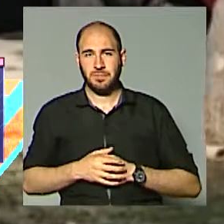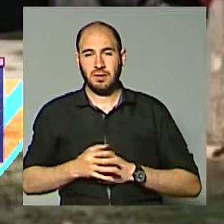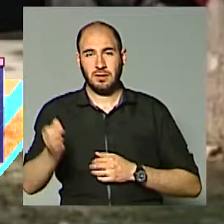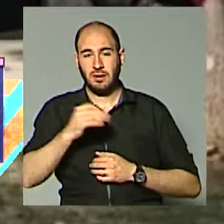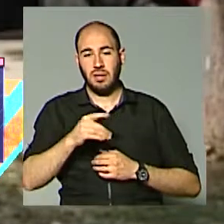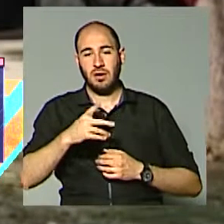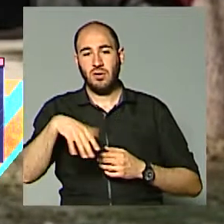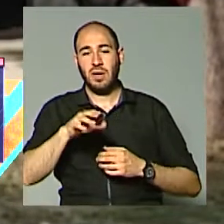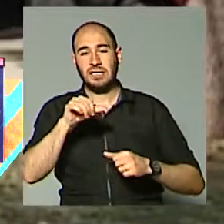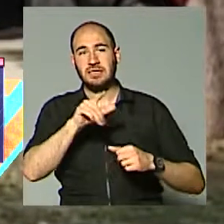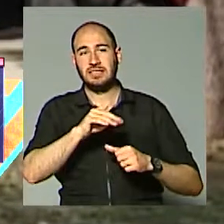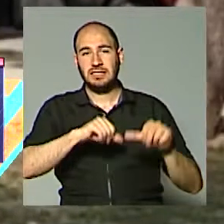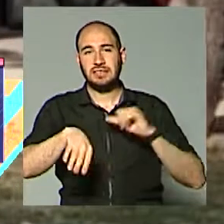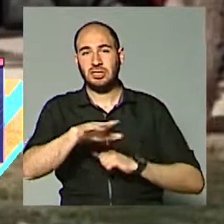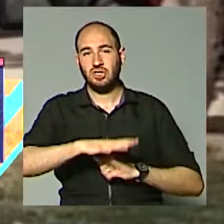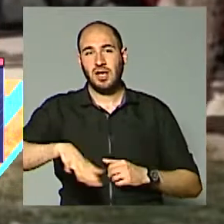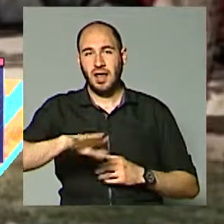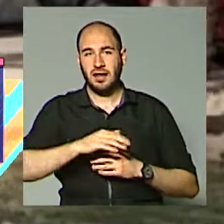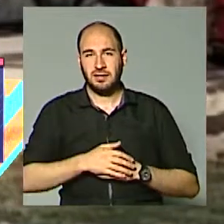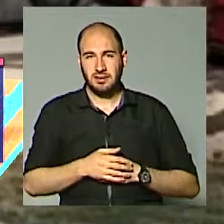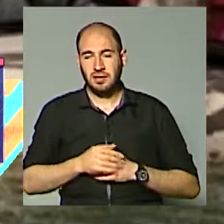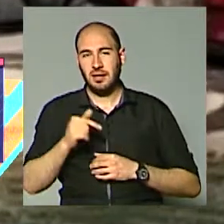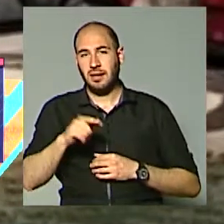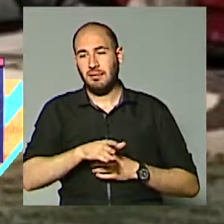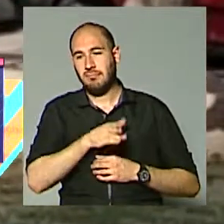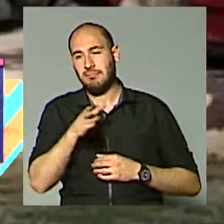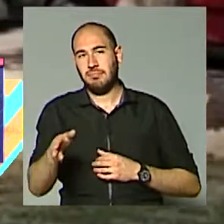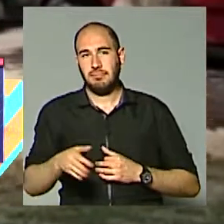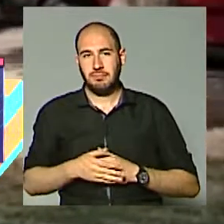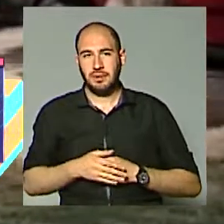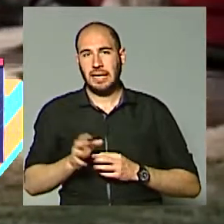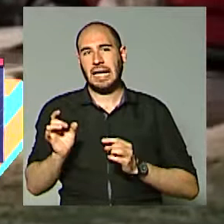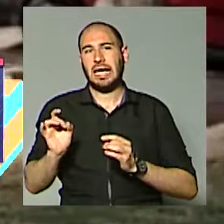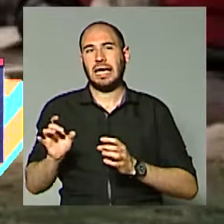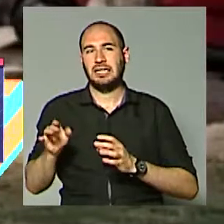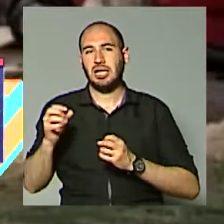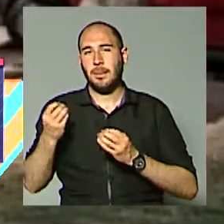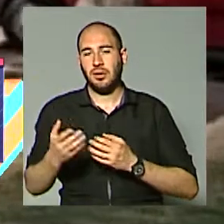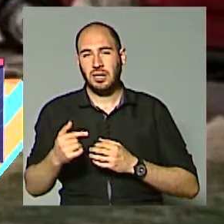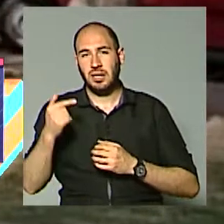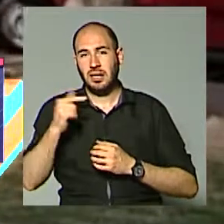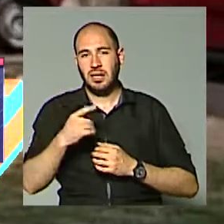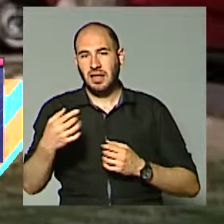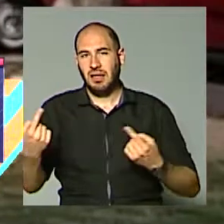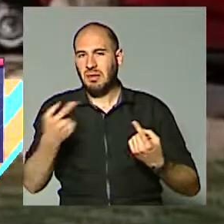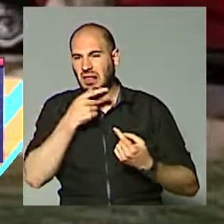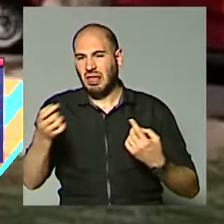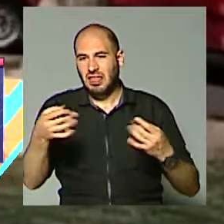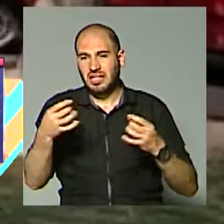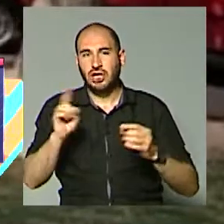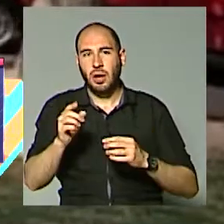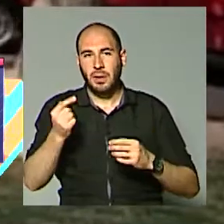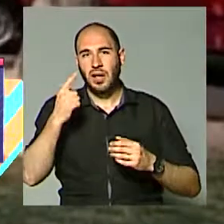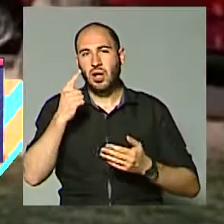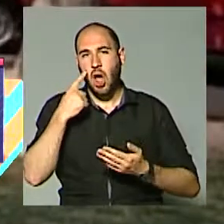venga de las ciencias sociales pueda ir a cuestionarlos, porque no se sienten interpelados, porque ellos conocen